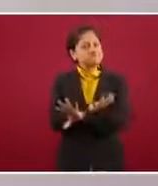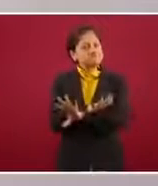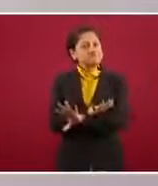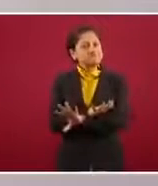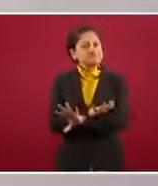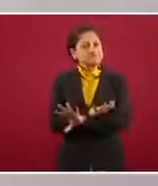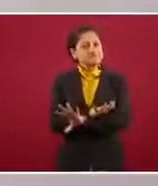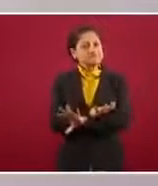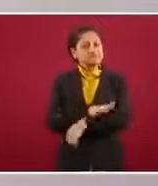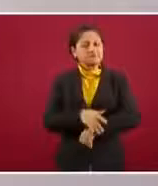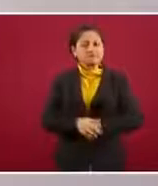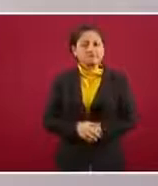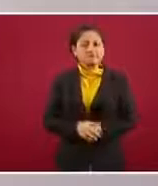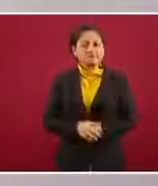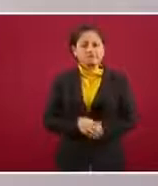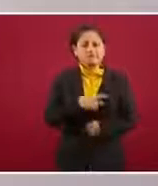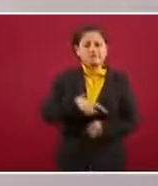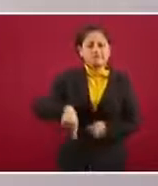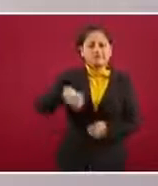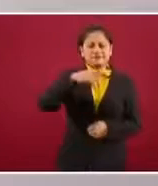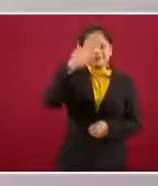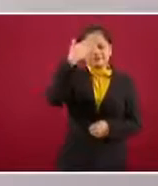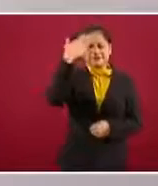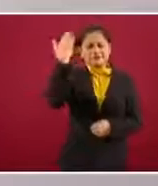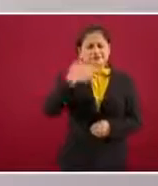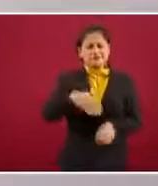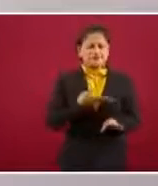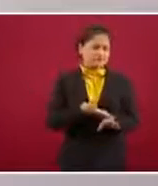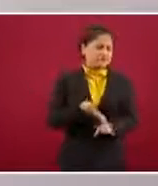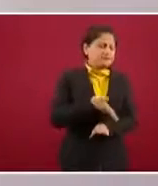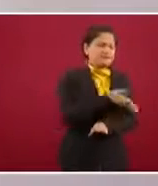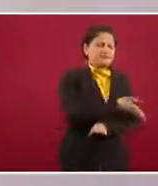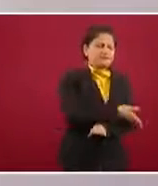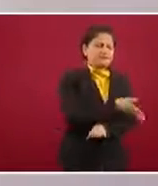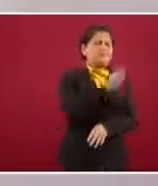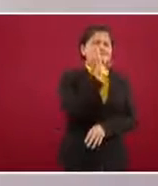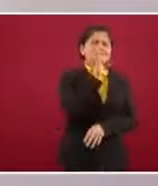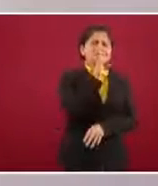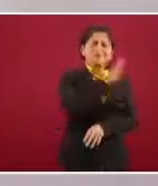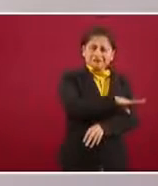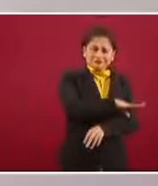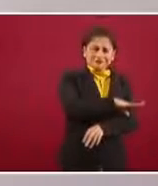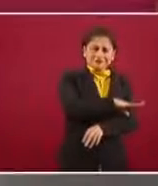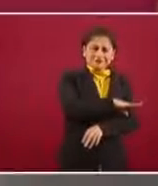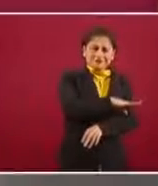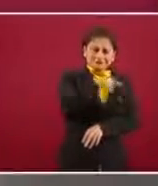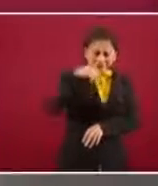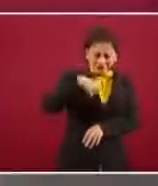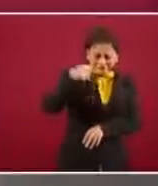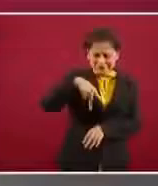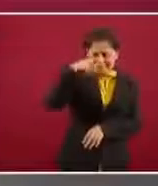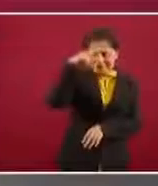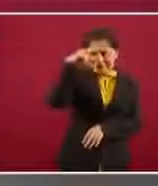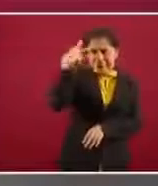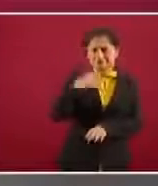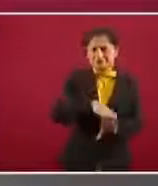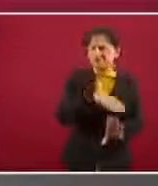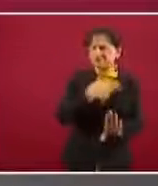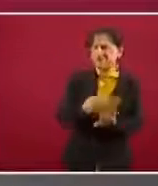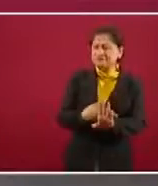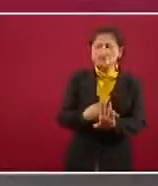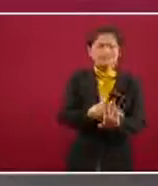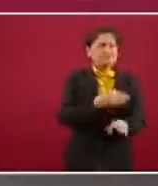lo anterior le hacía mal al país, le hacía mal a México. Le hacía mal a todos